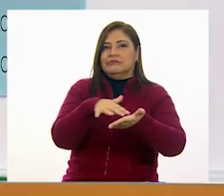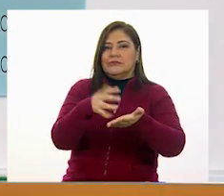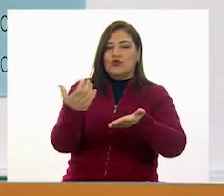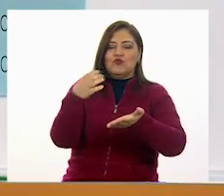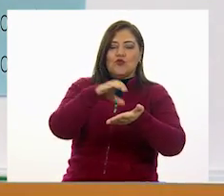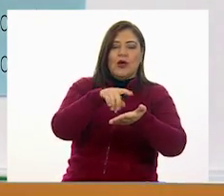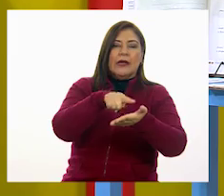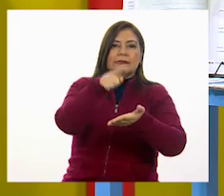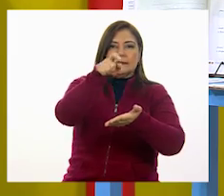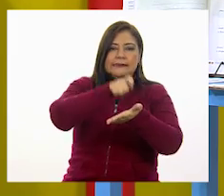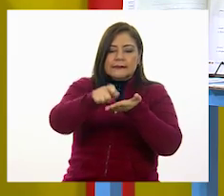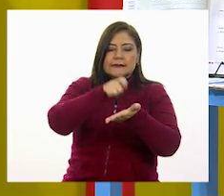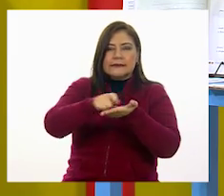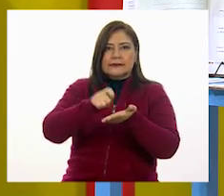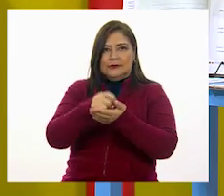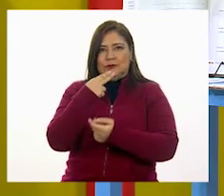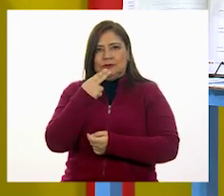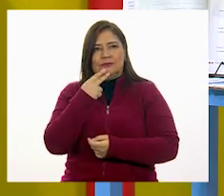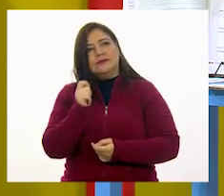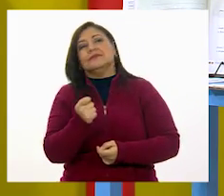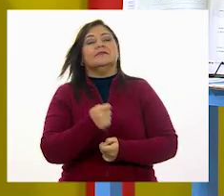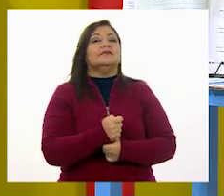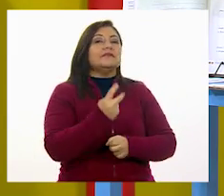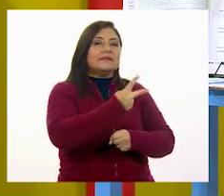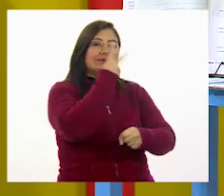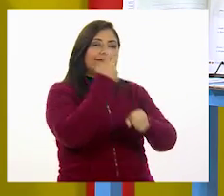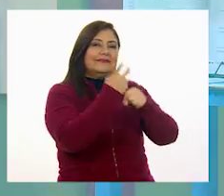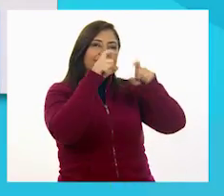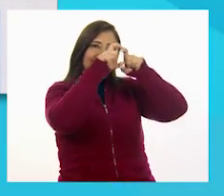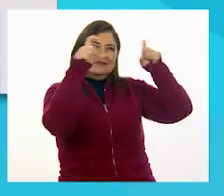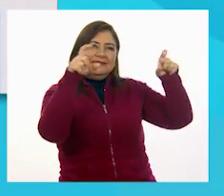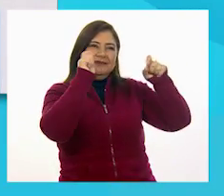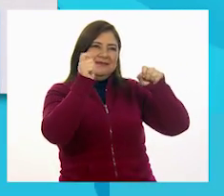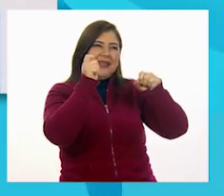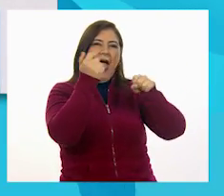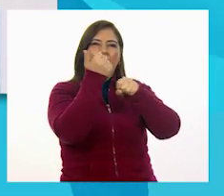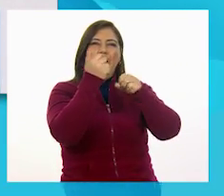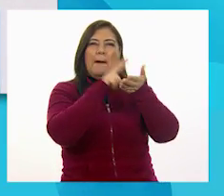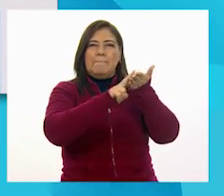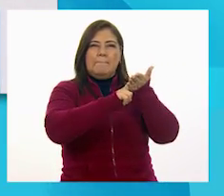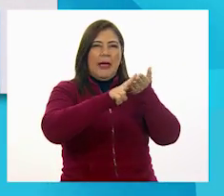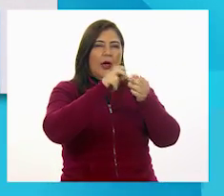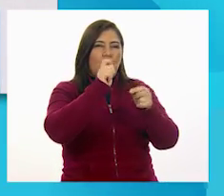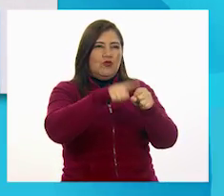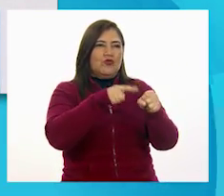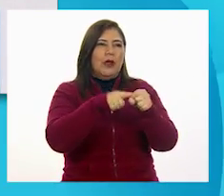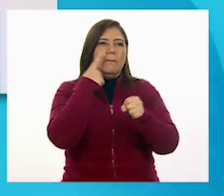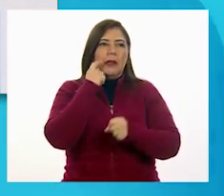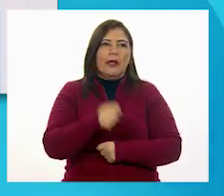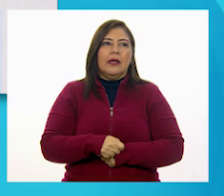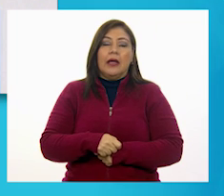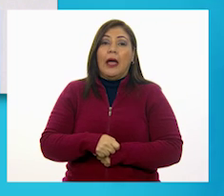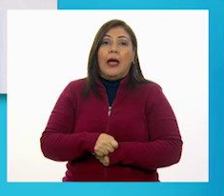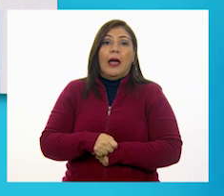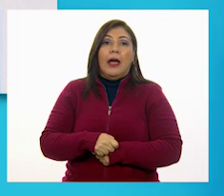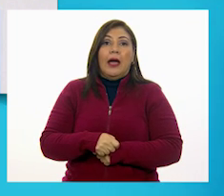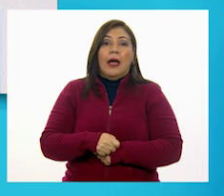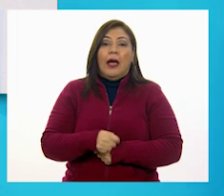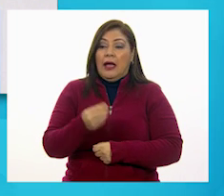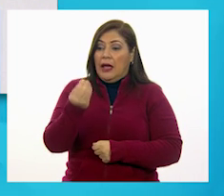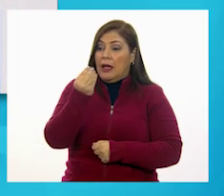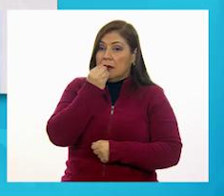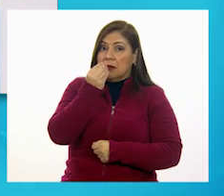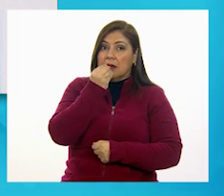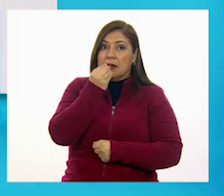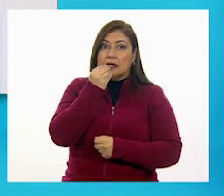¿Me ayudas con la segunda? La primera oración del segundo párrafo dice: vamos a comer, niños. ¡Ah! Como si lo estuviera